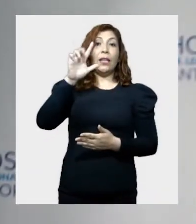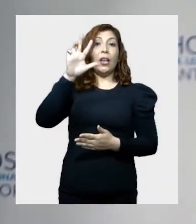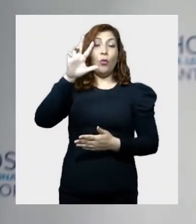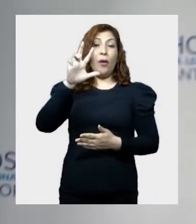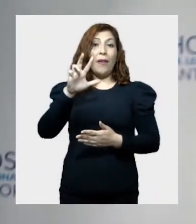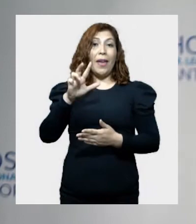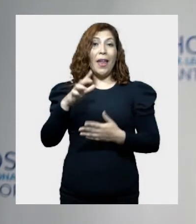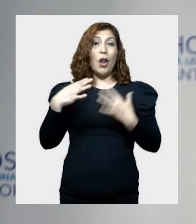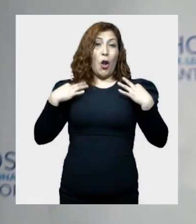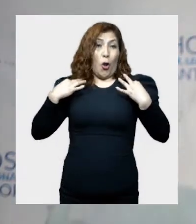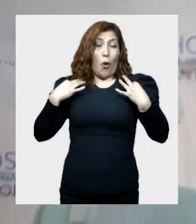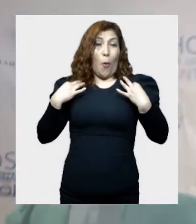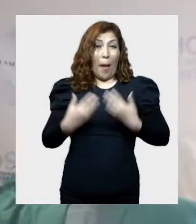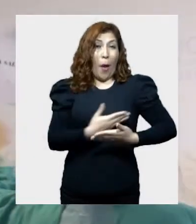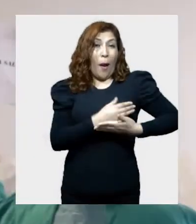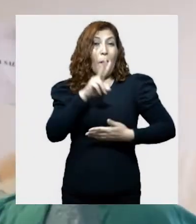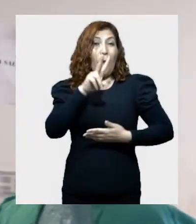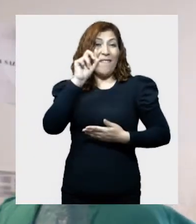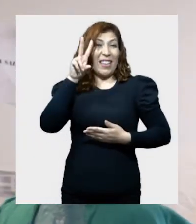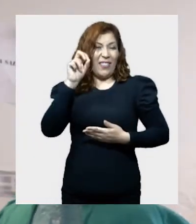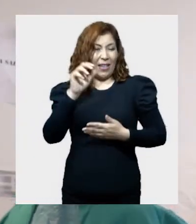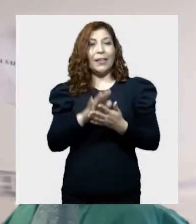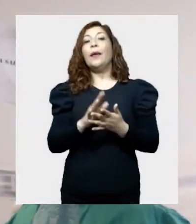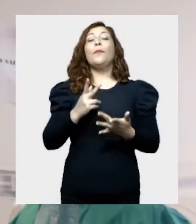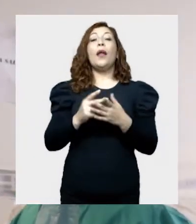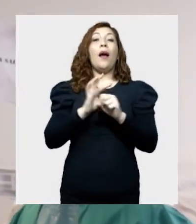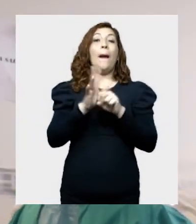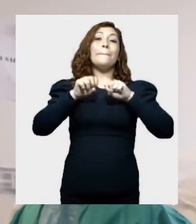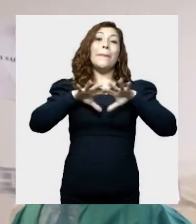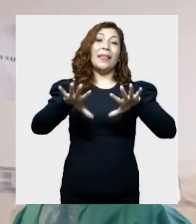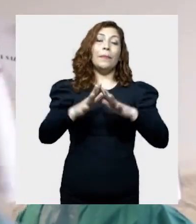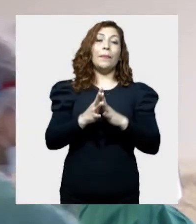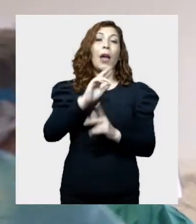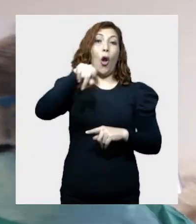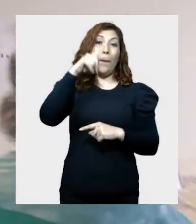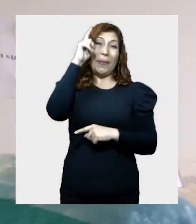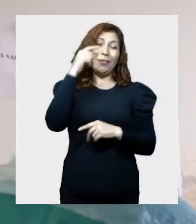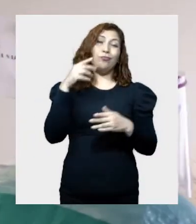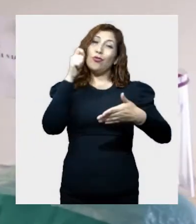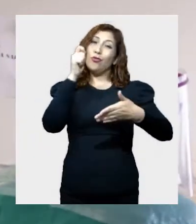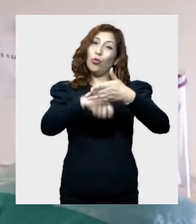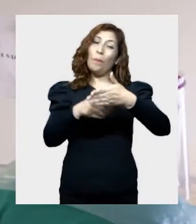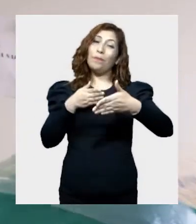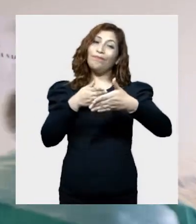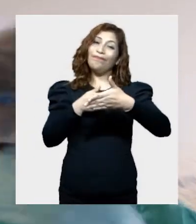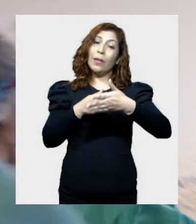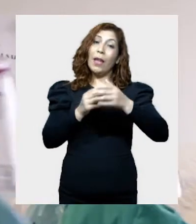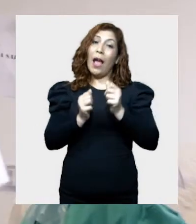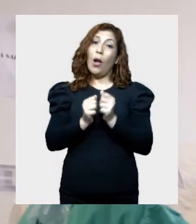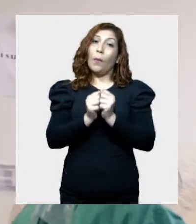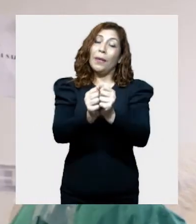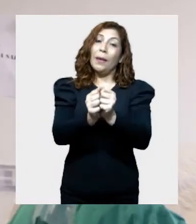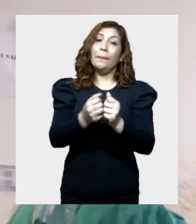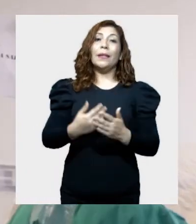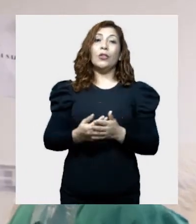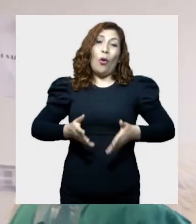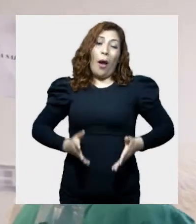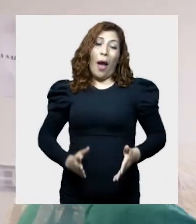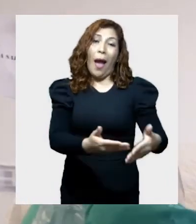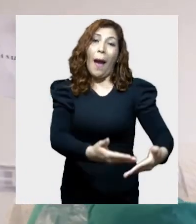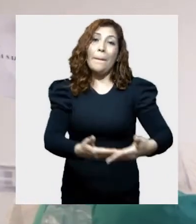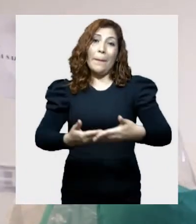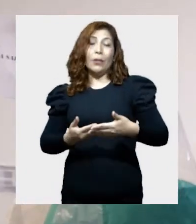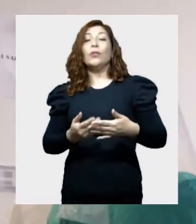ajuares durante el 2020. Producto de la pandemia, nuestro hospital debió suspender el acompañamiento en los partos